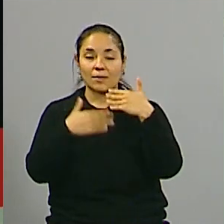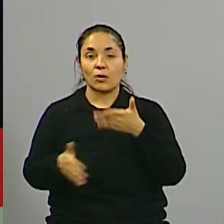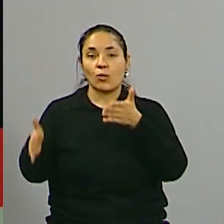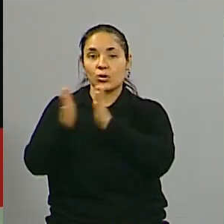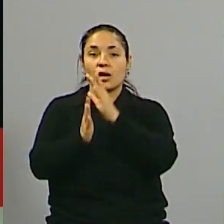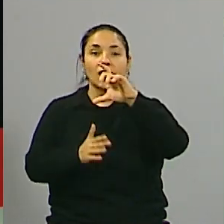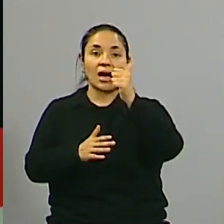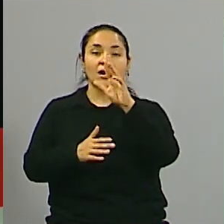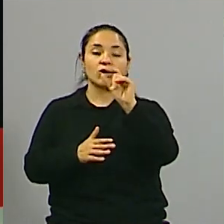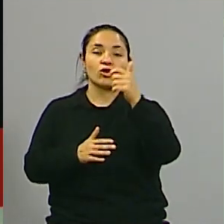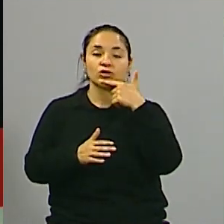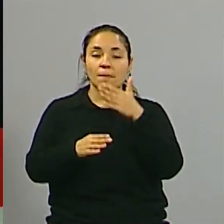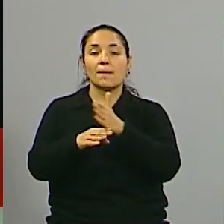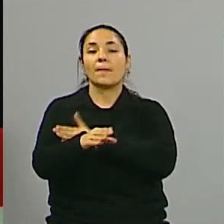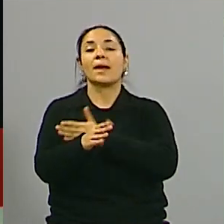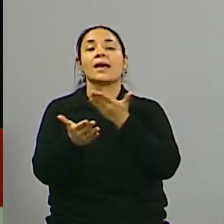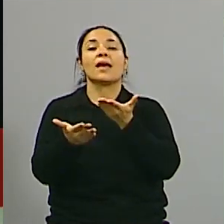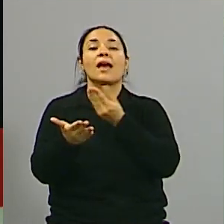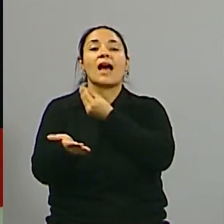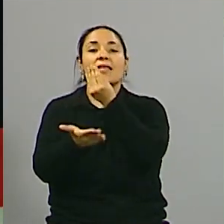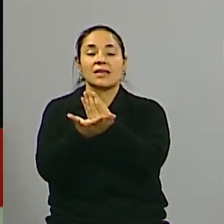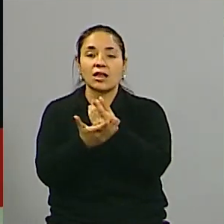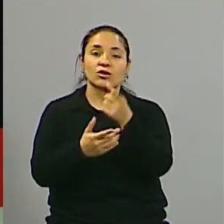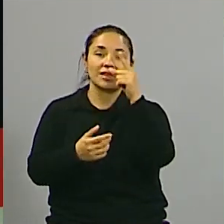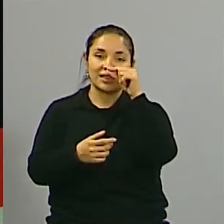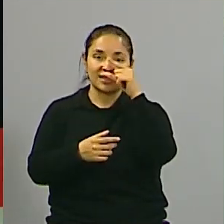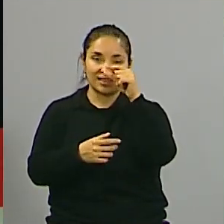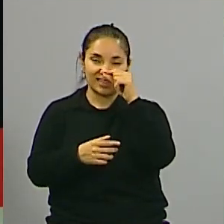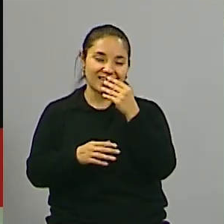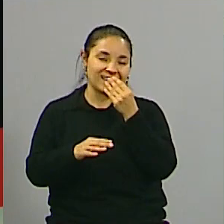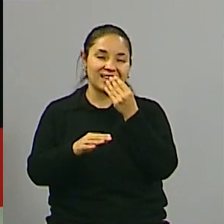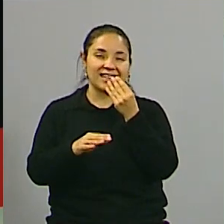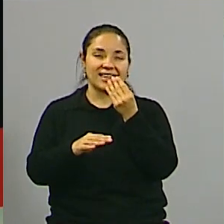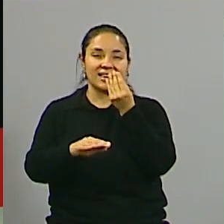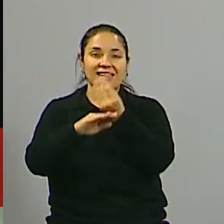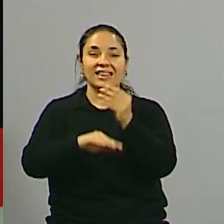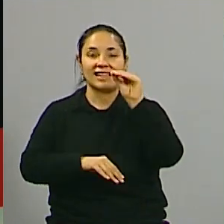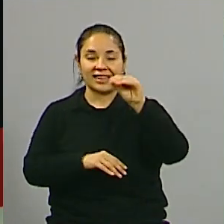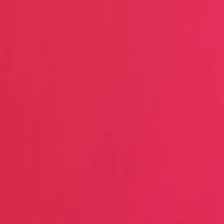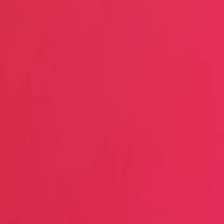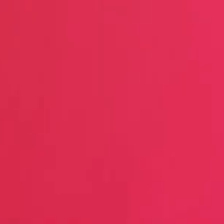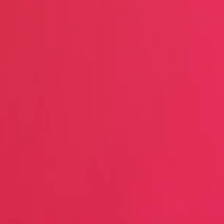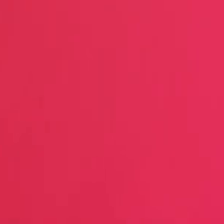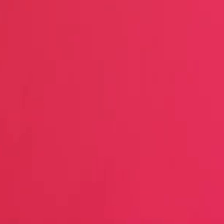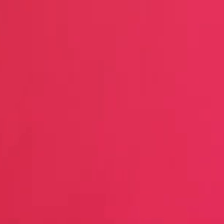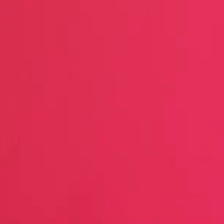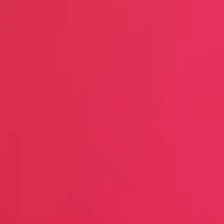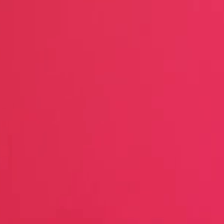Carlos Gallo, precandidato a intendente de ese departamento por el Frente Elegí. Vamos al corte, enseguida regresamos.